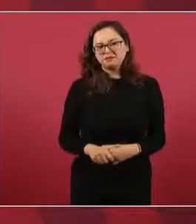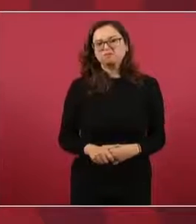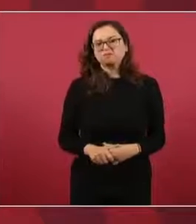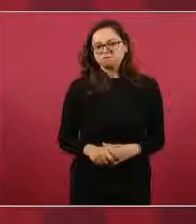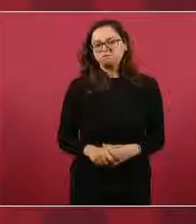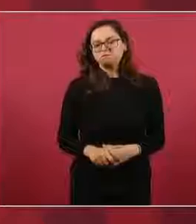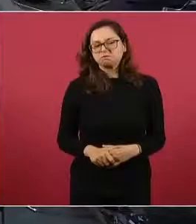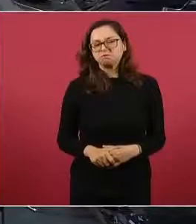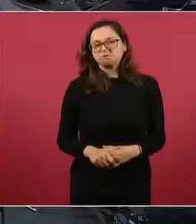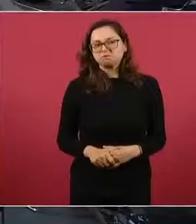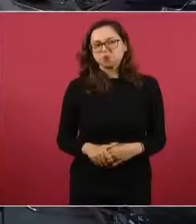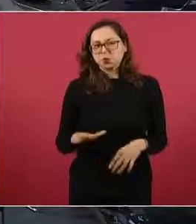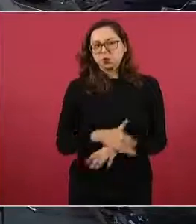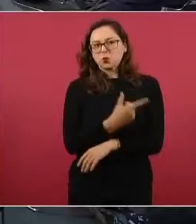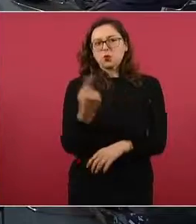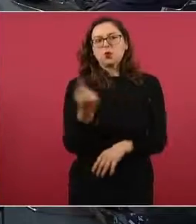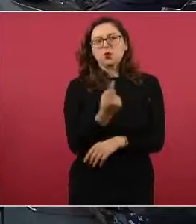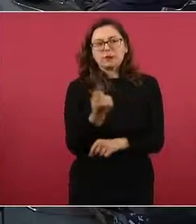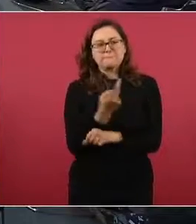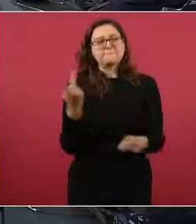esto fue una negociación que se hizo